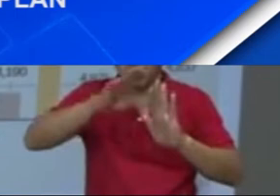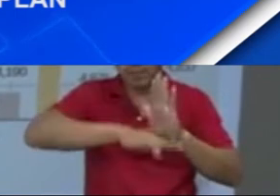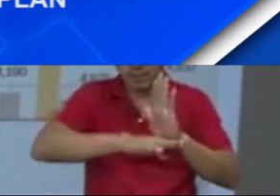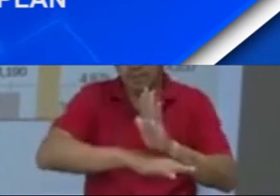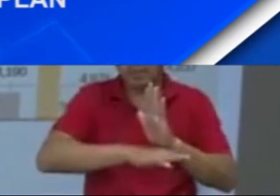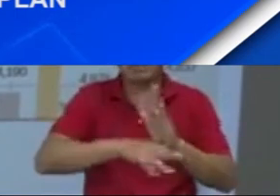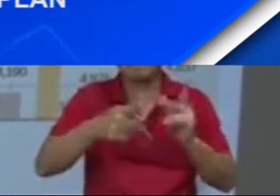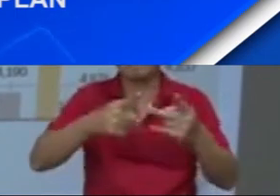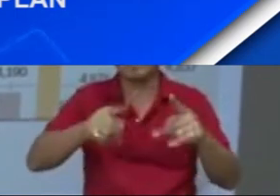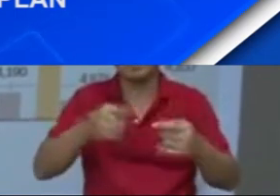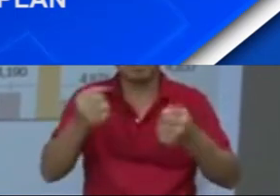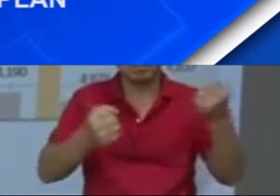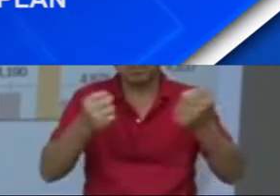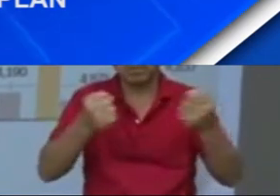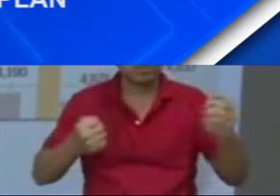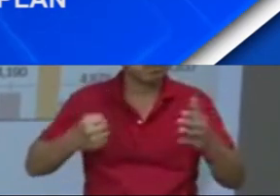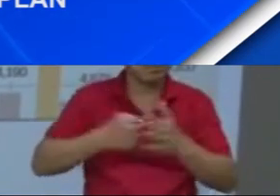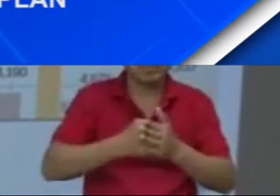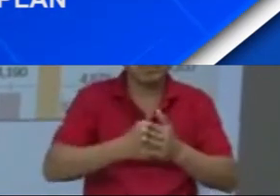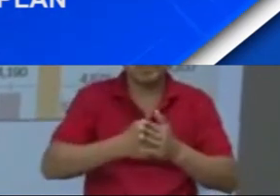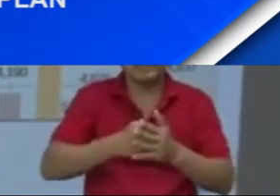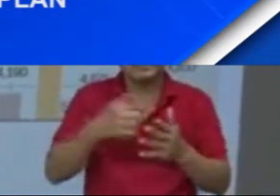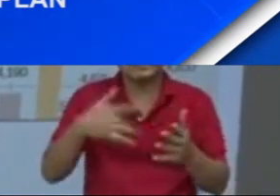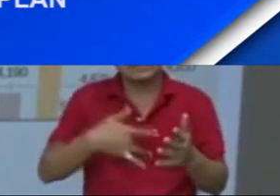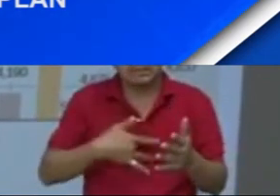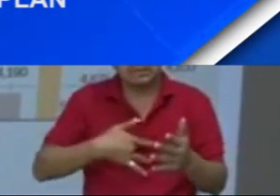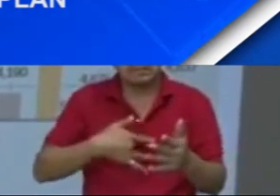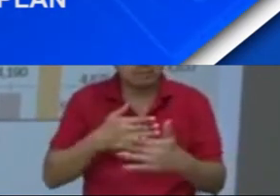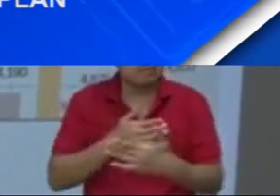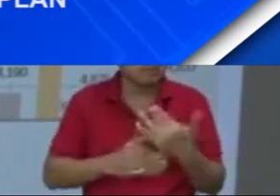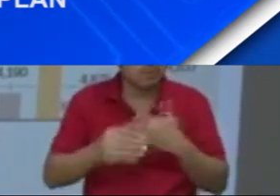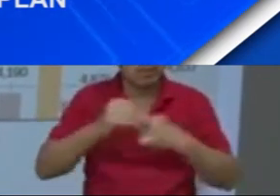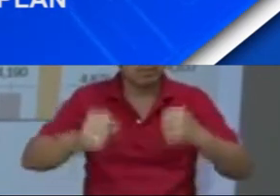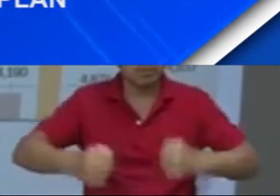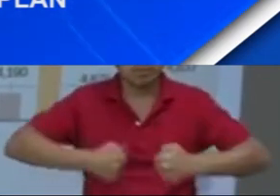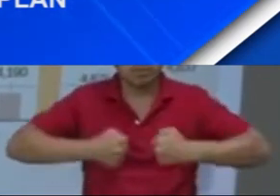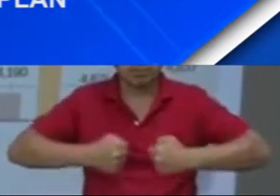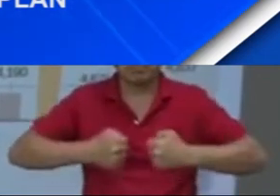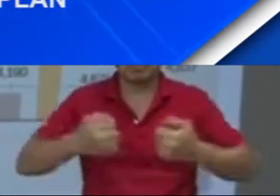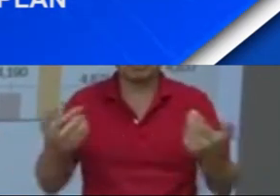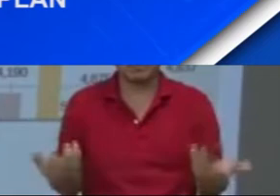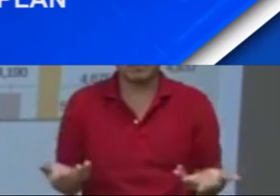de tránsito necesitamos fortalecer más